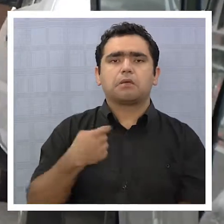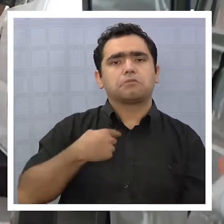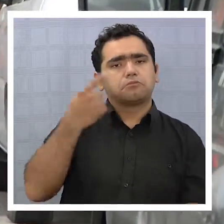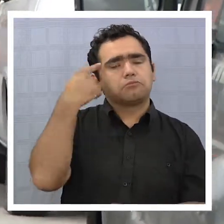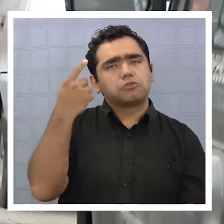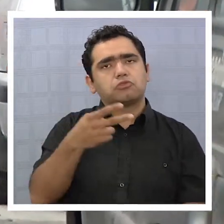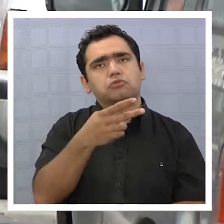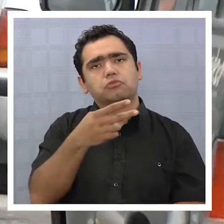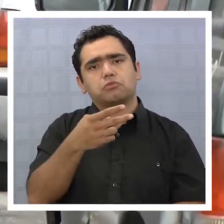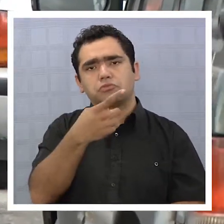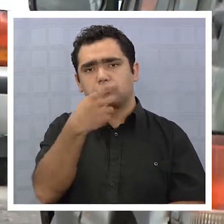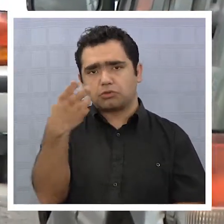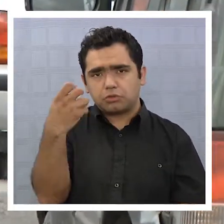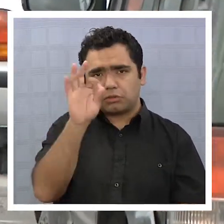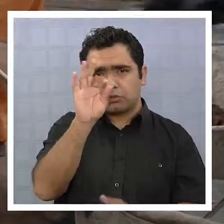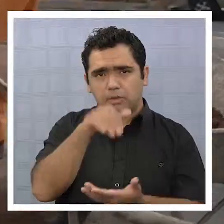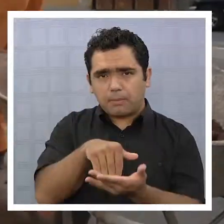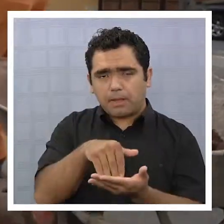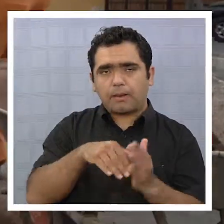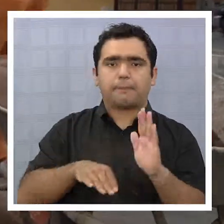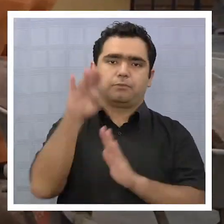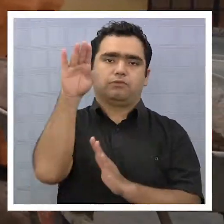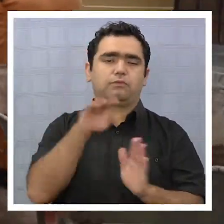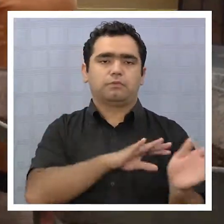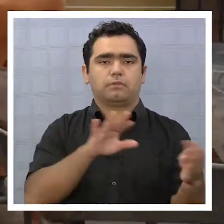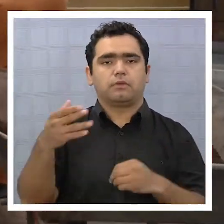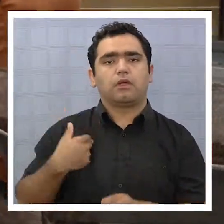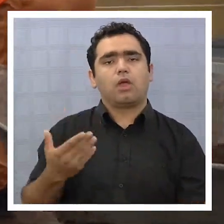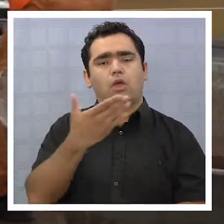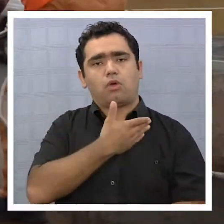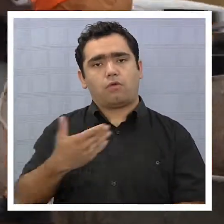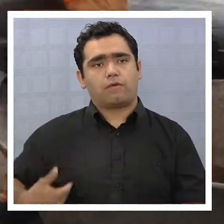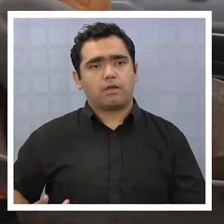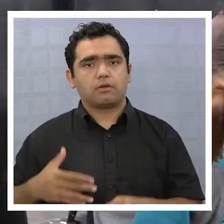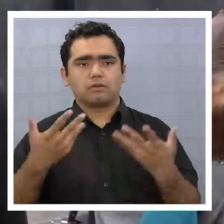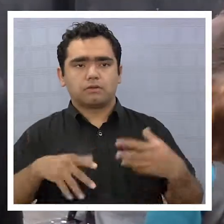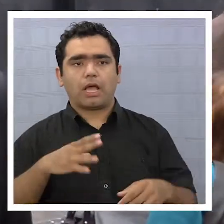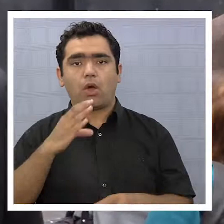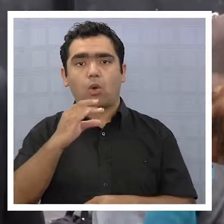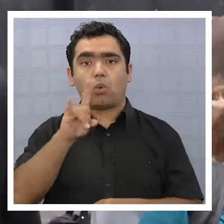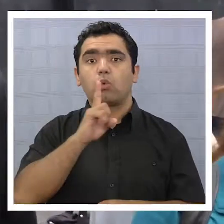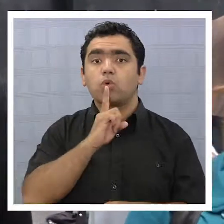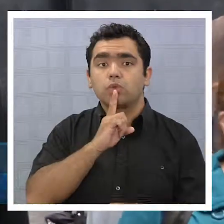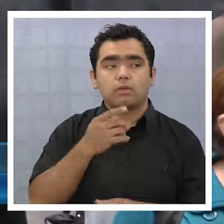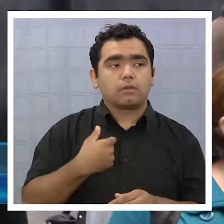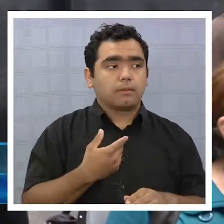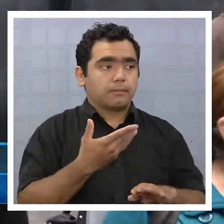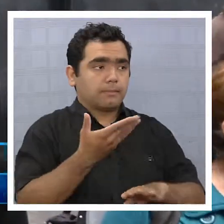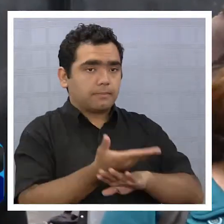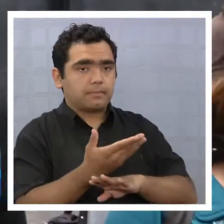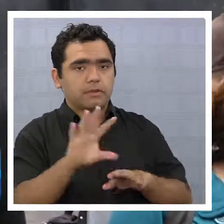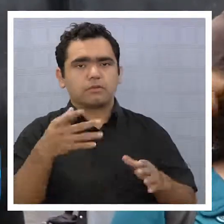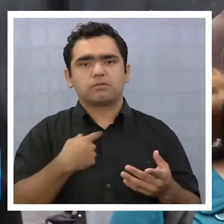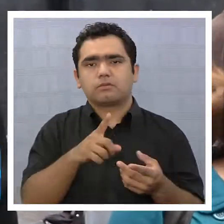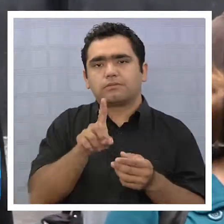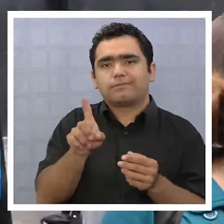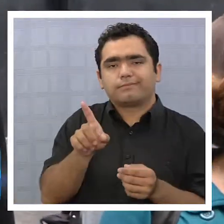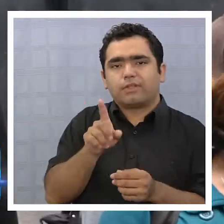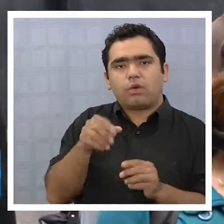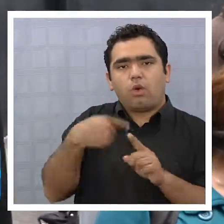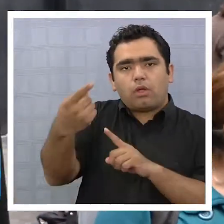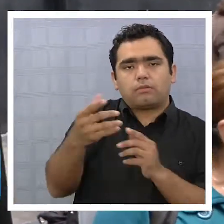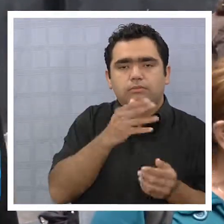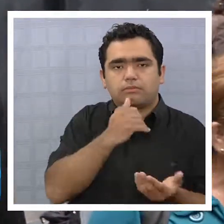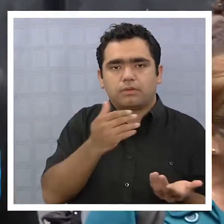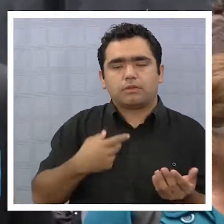los 250 mil pesos más compensado con la cuota y el gobierno ya no está dispuesto otra oferta y no podemos dejar sin reajuste los trabajadores por eso que por lo menos